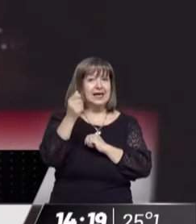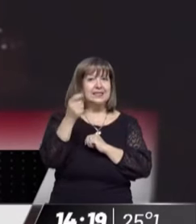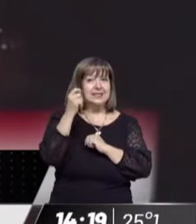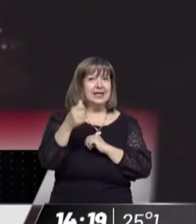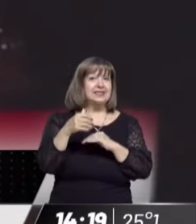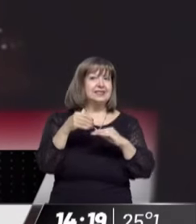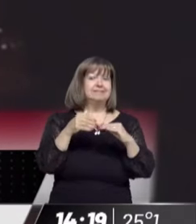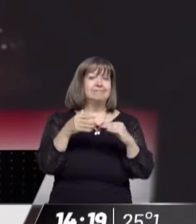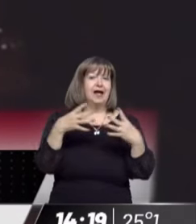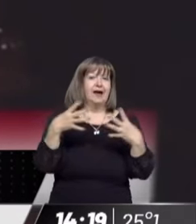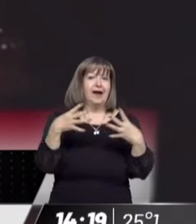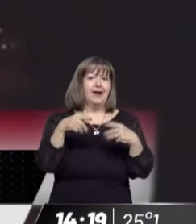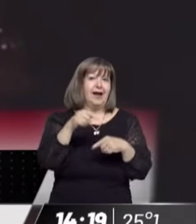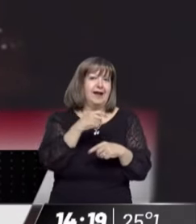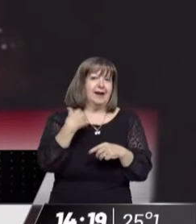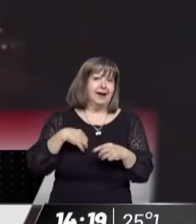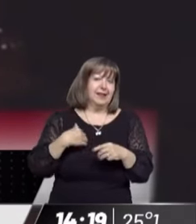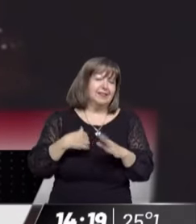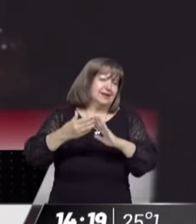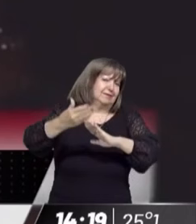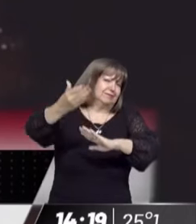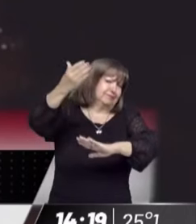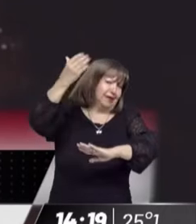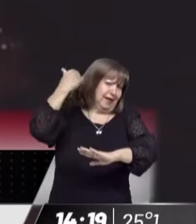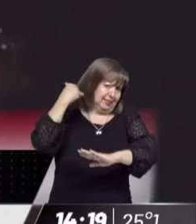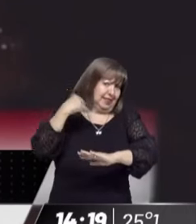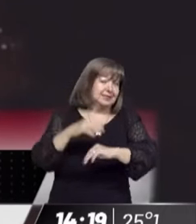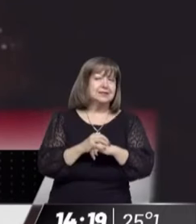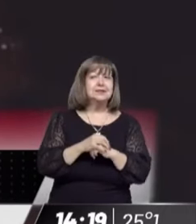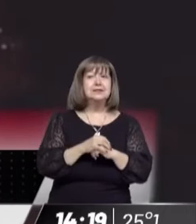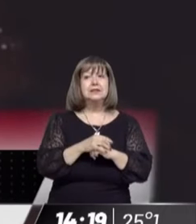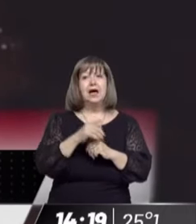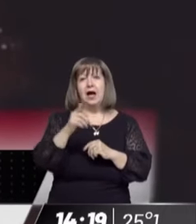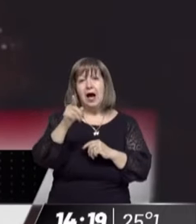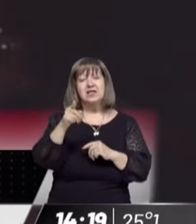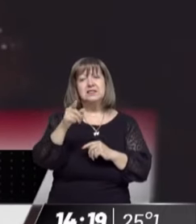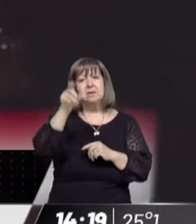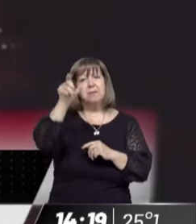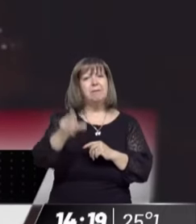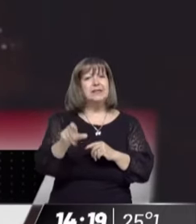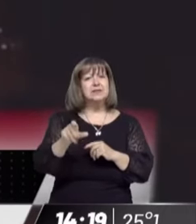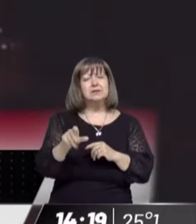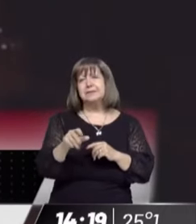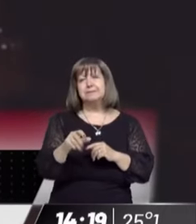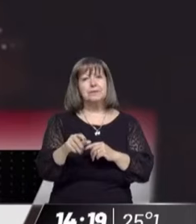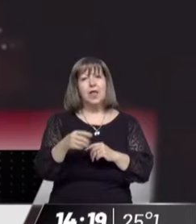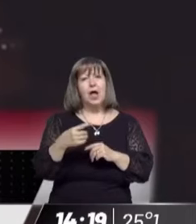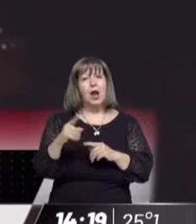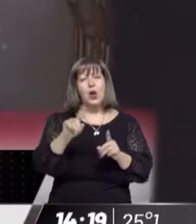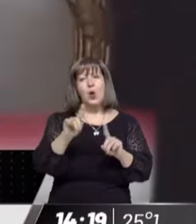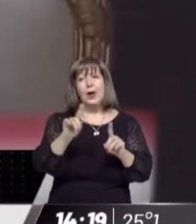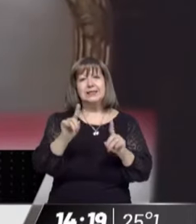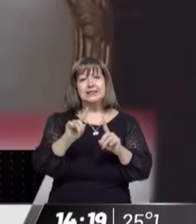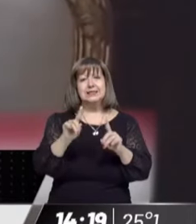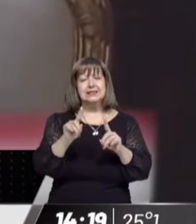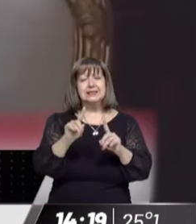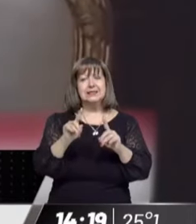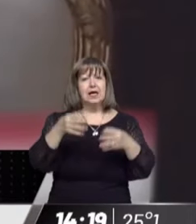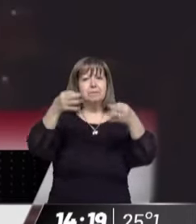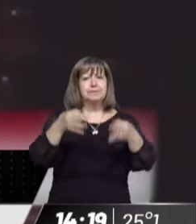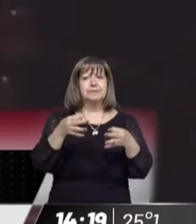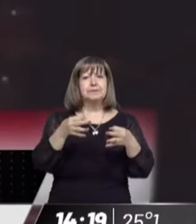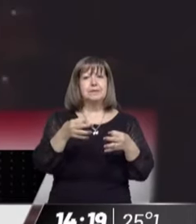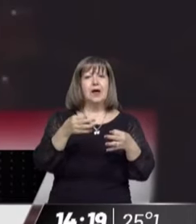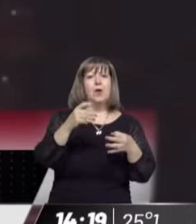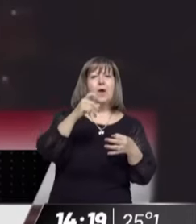decir, es así una suerte de incompetente sistemático tipo Kicillof. No, eso es con